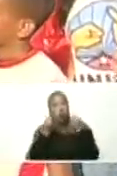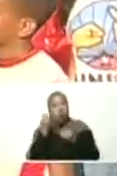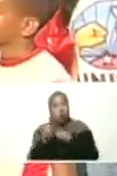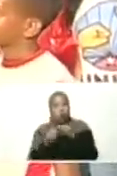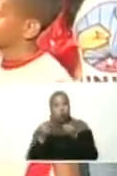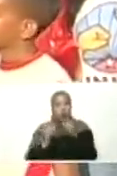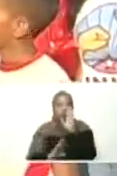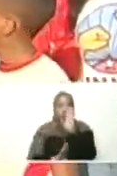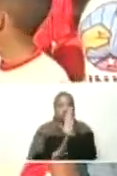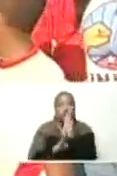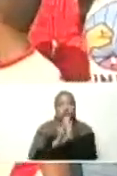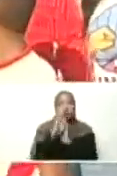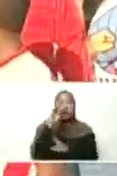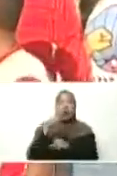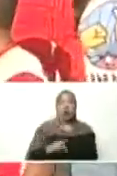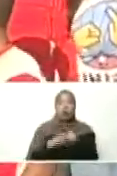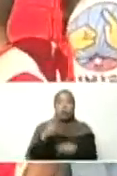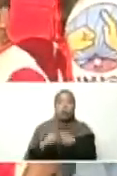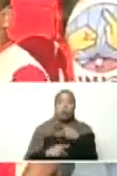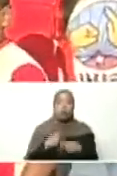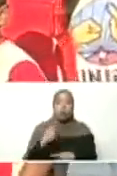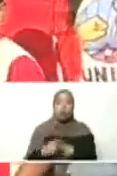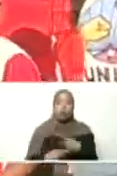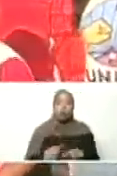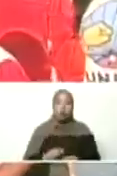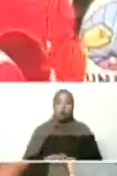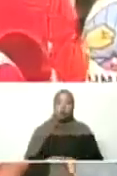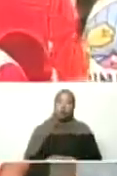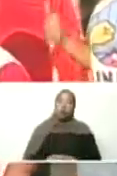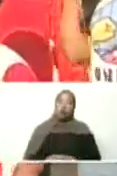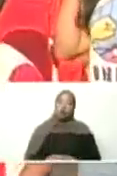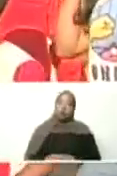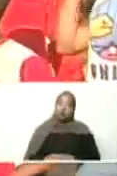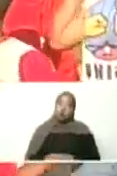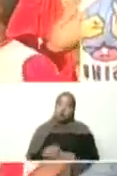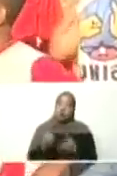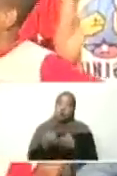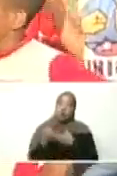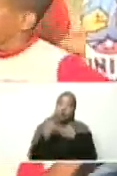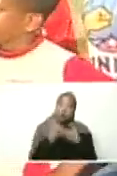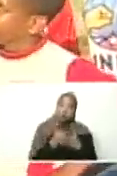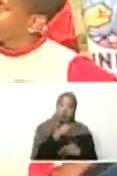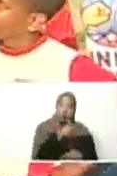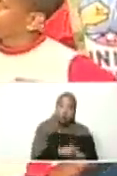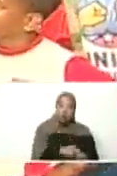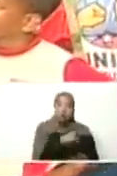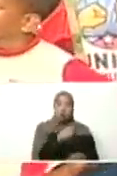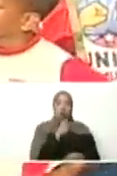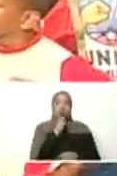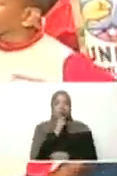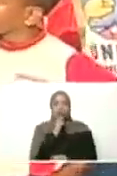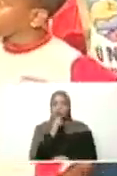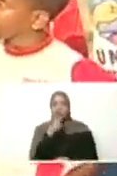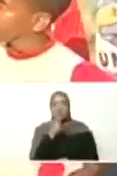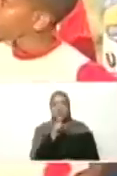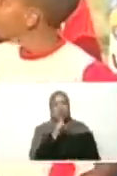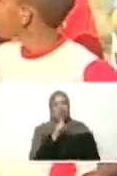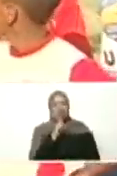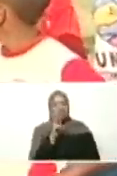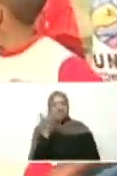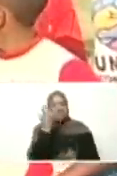hectárea, puedan tener sus silos aquí. Estoy de acuerdo, eso tampoco es tan complicado. Eso